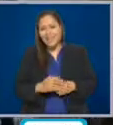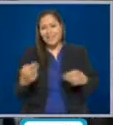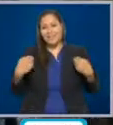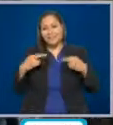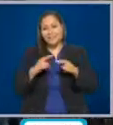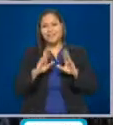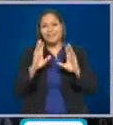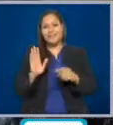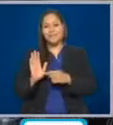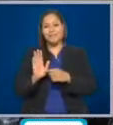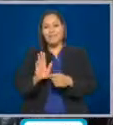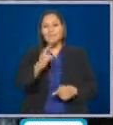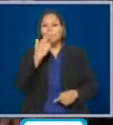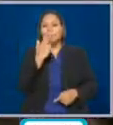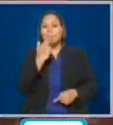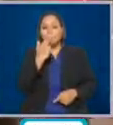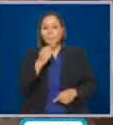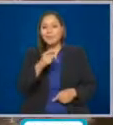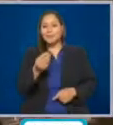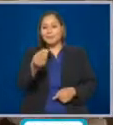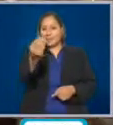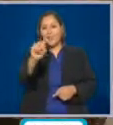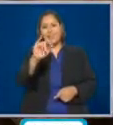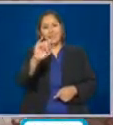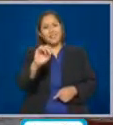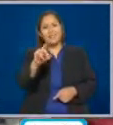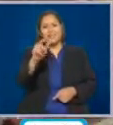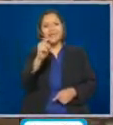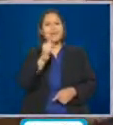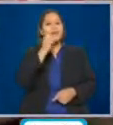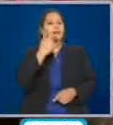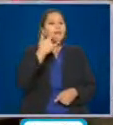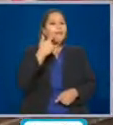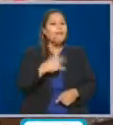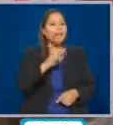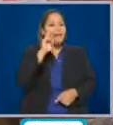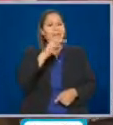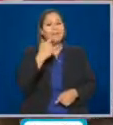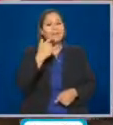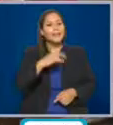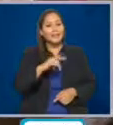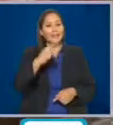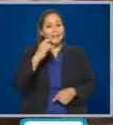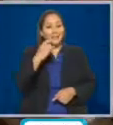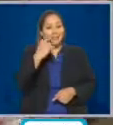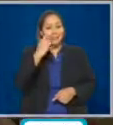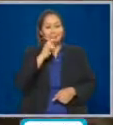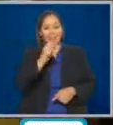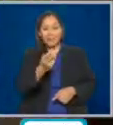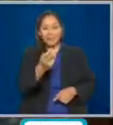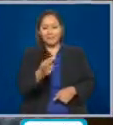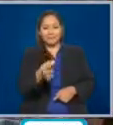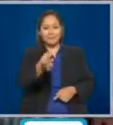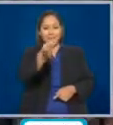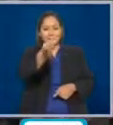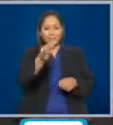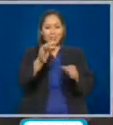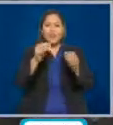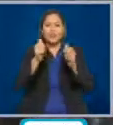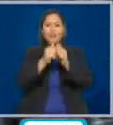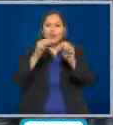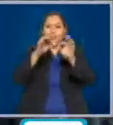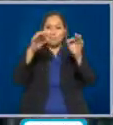les enseñé el dulcecito. Tenga, tío Alberto, porque usted me está viendo rarito. Mejor le voy a dar mire, empaquetadito para